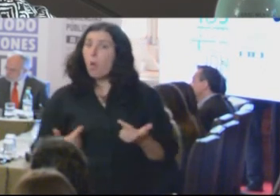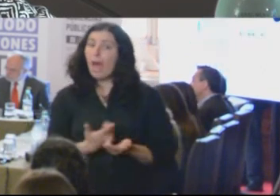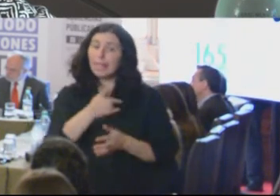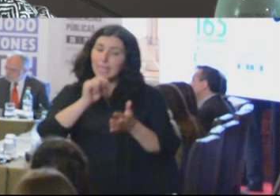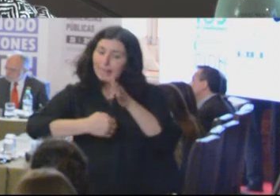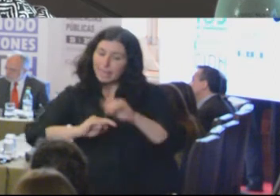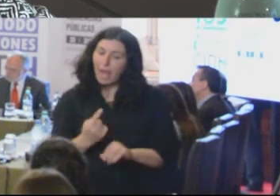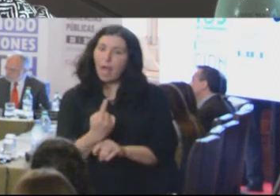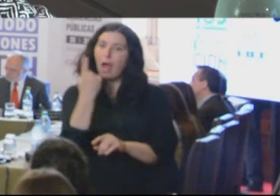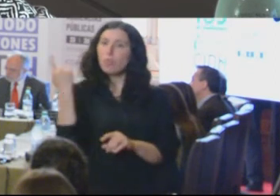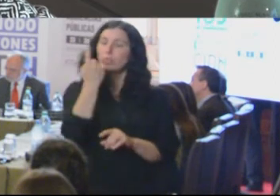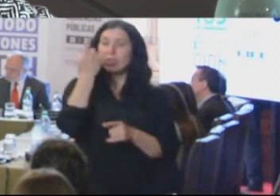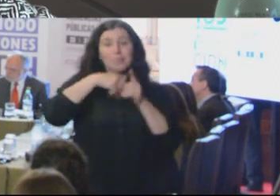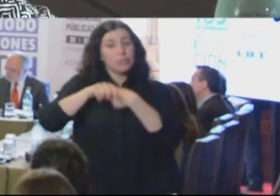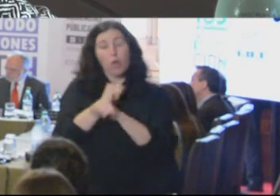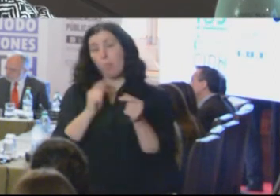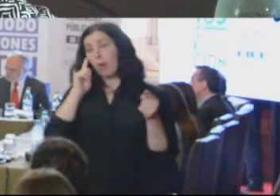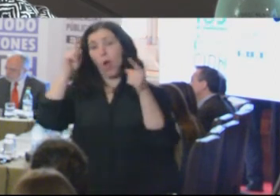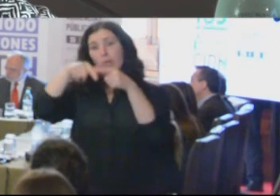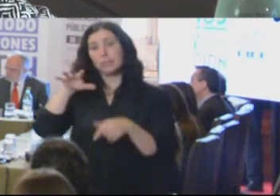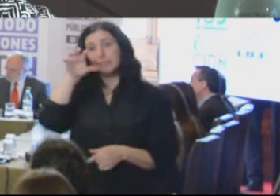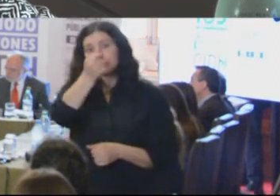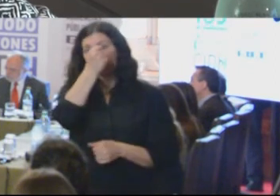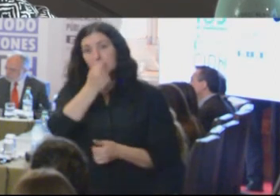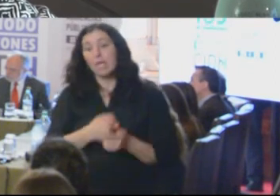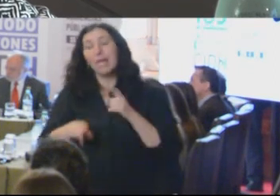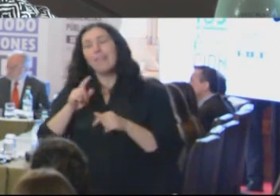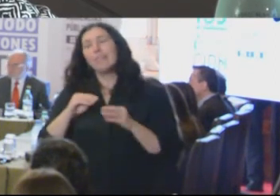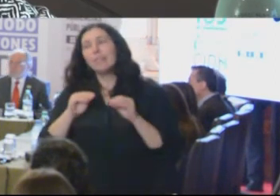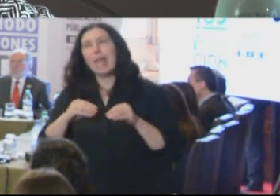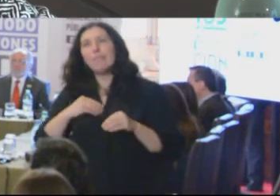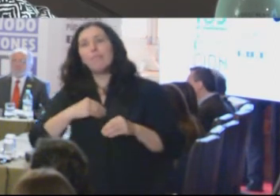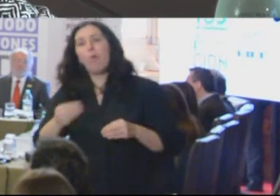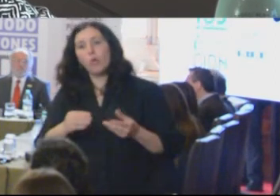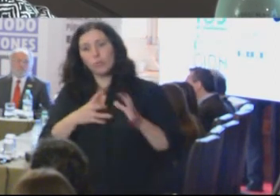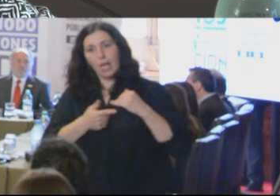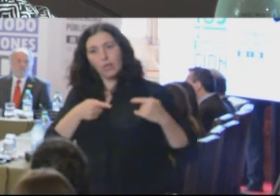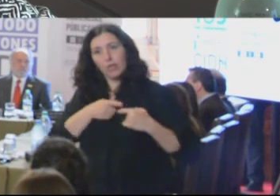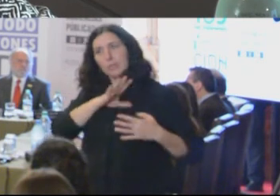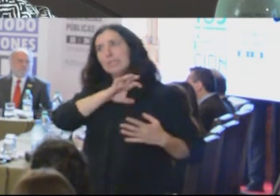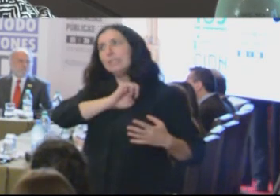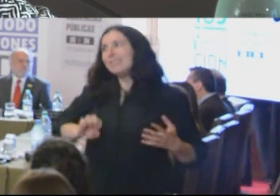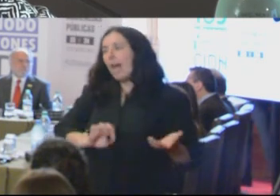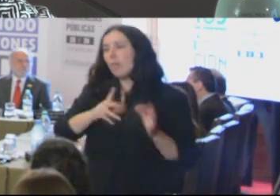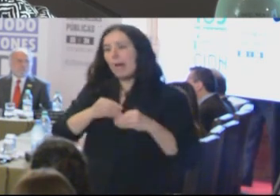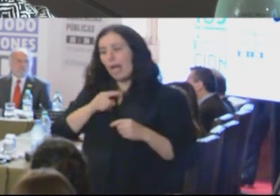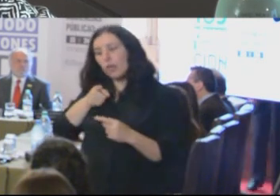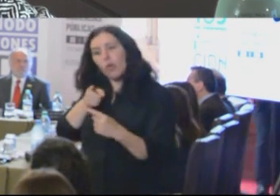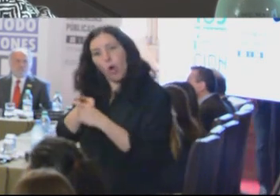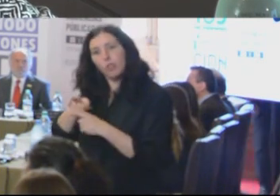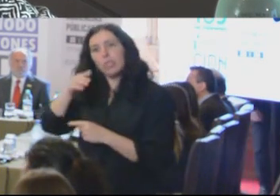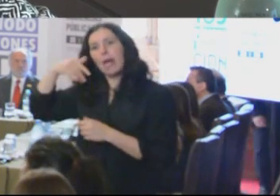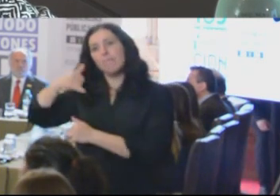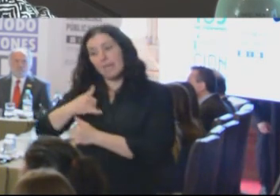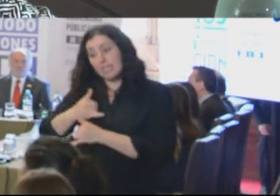difícilmente cumplirá su cometido está débil voluntad para combatir el paramilitarismo y su sustento constituye